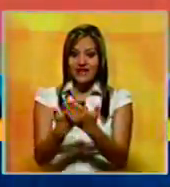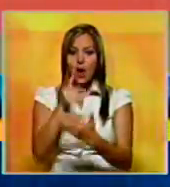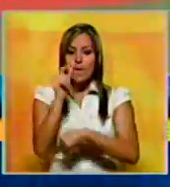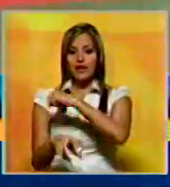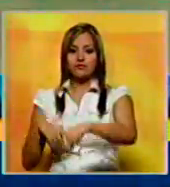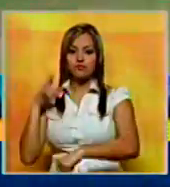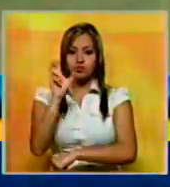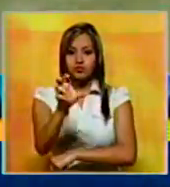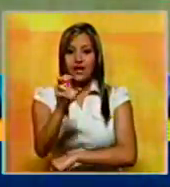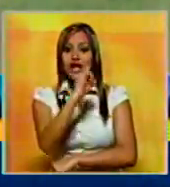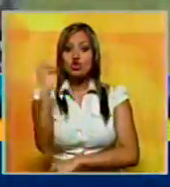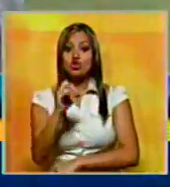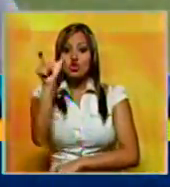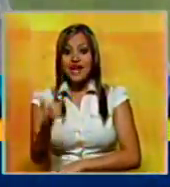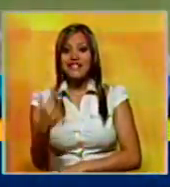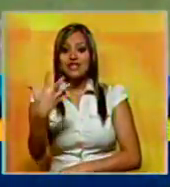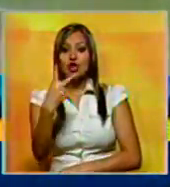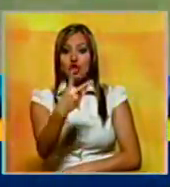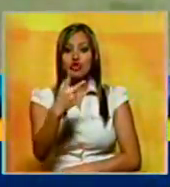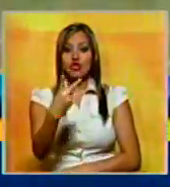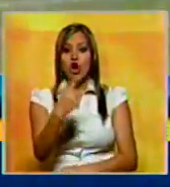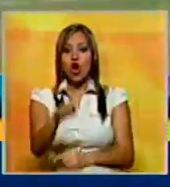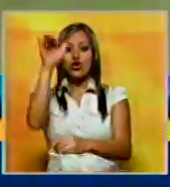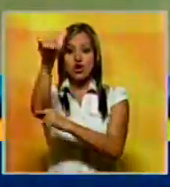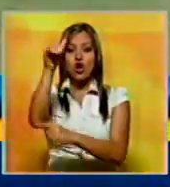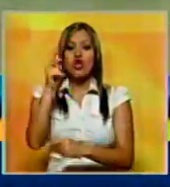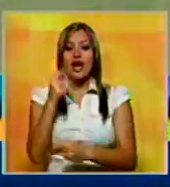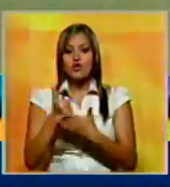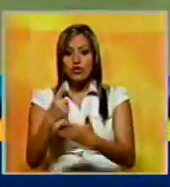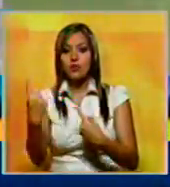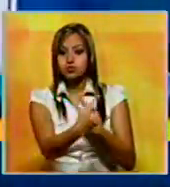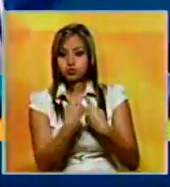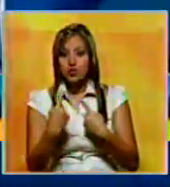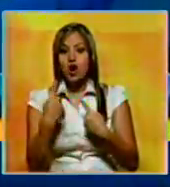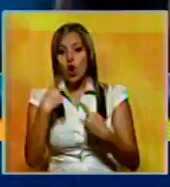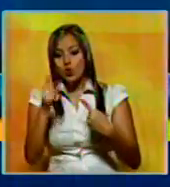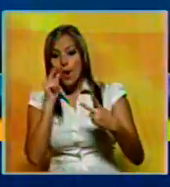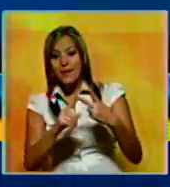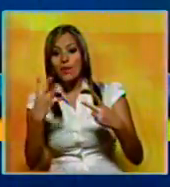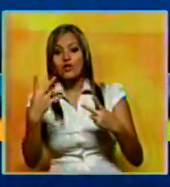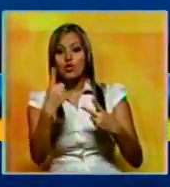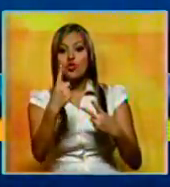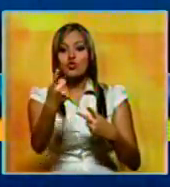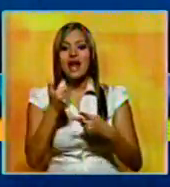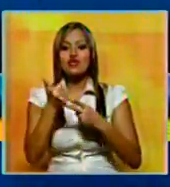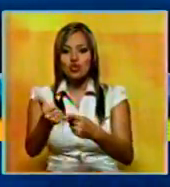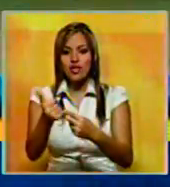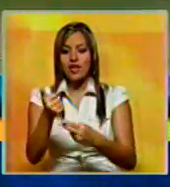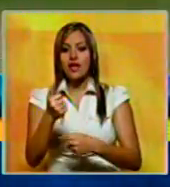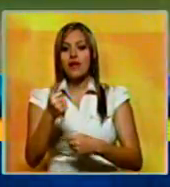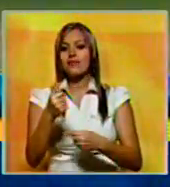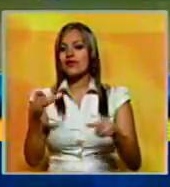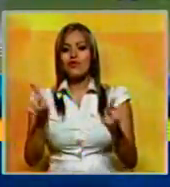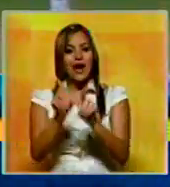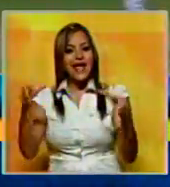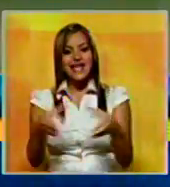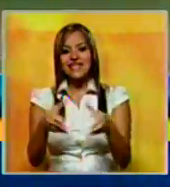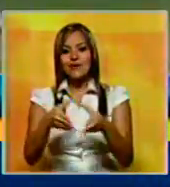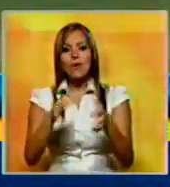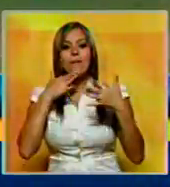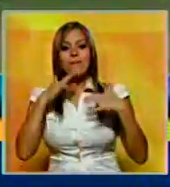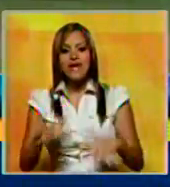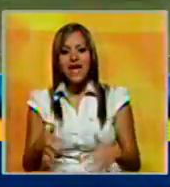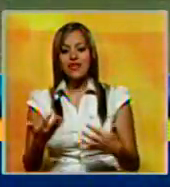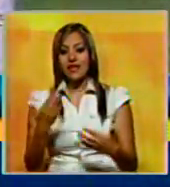markley juliano se fue 5-2 con doly jonrón remolc anot vctor Real 41 con una empujada pero su equipo los rockis de colrado terminó